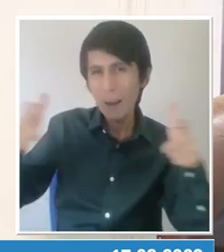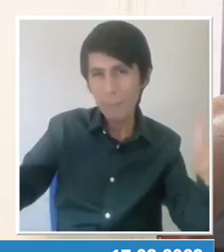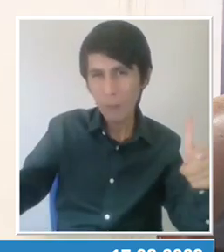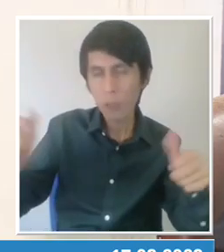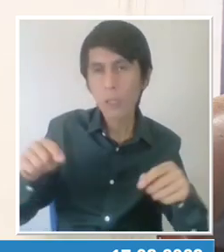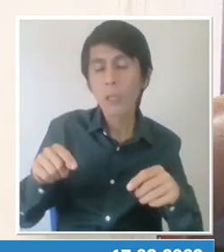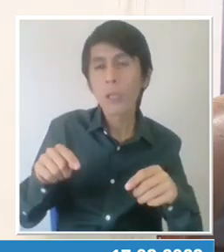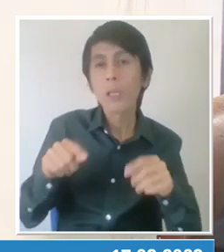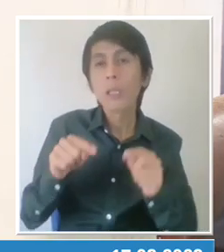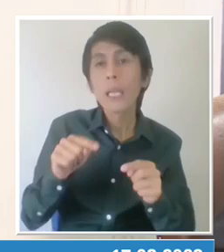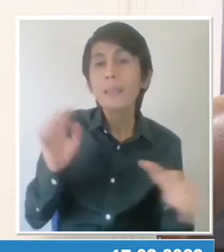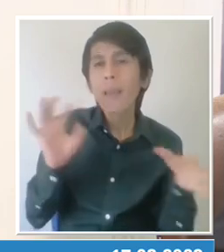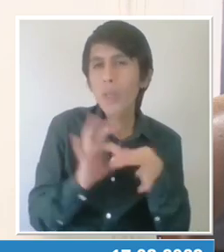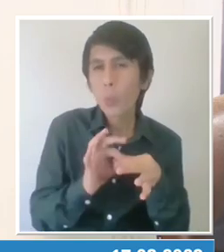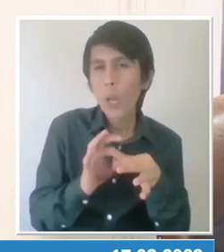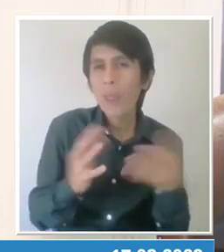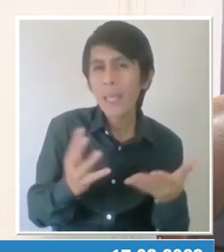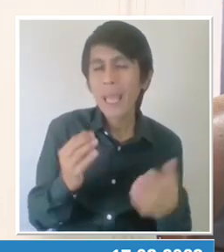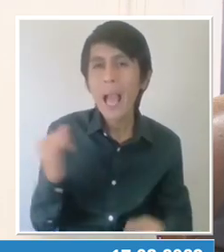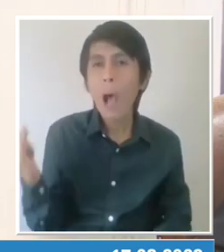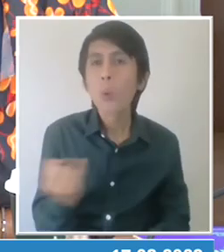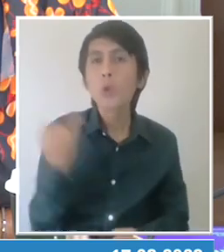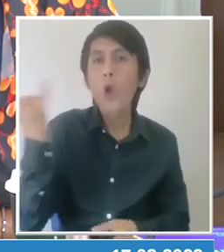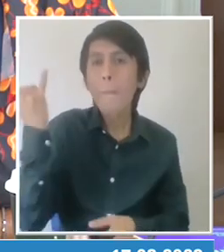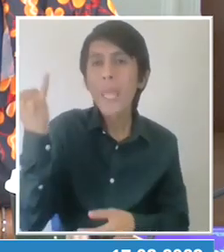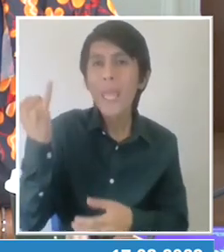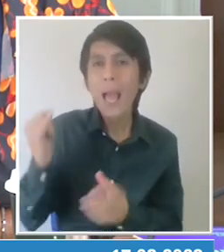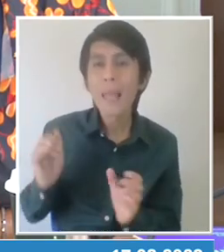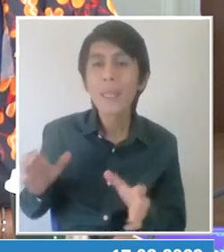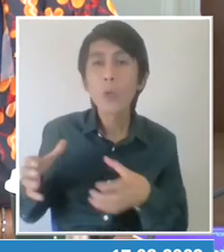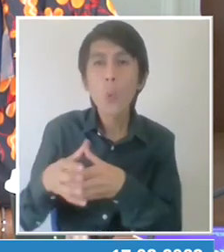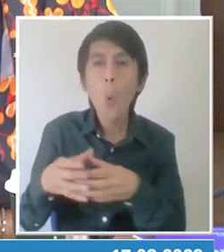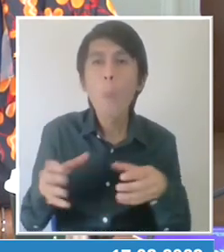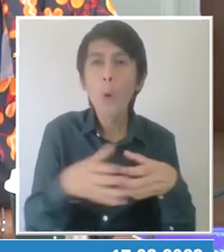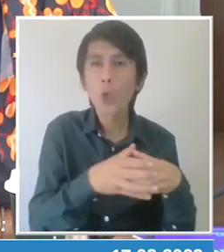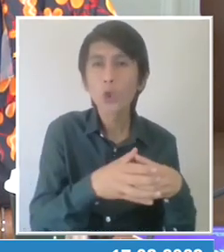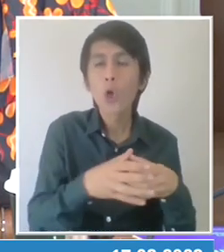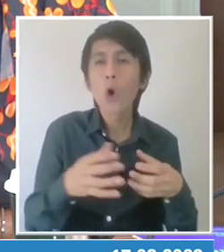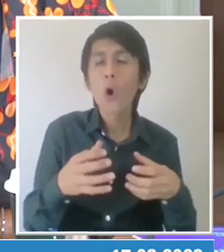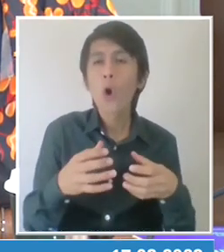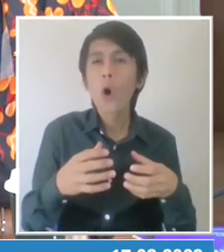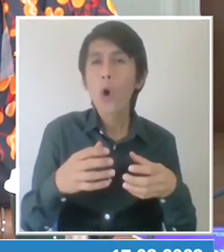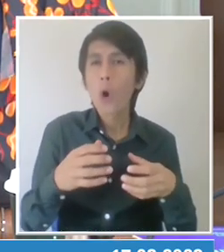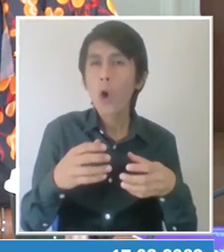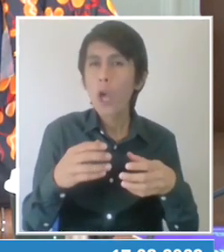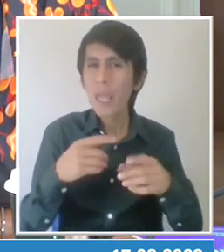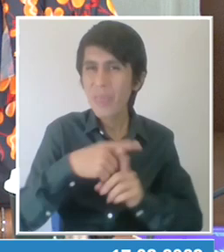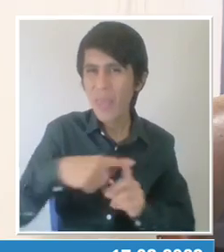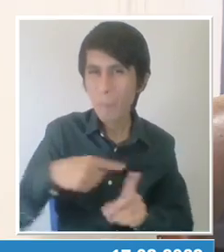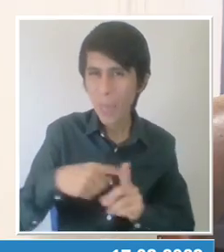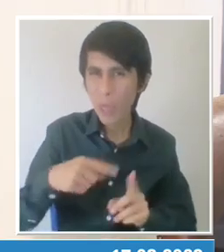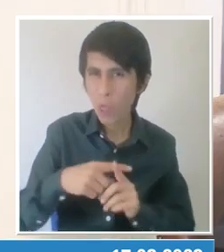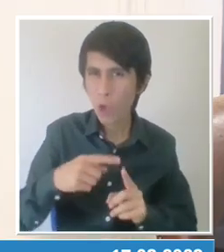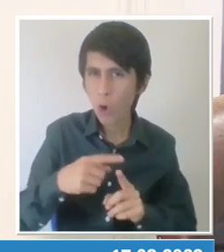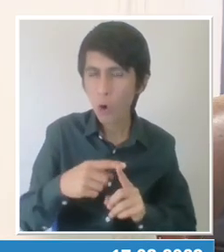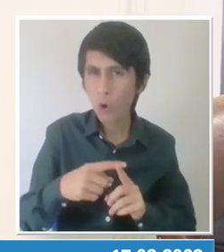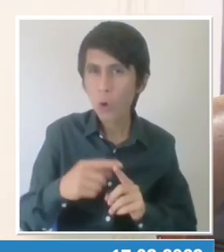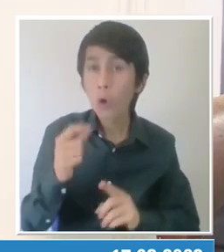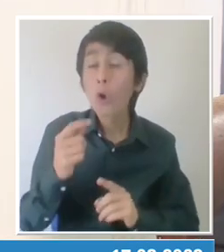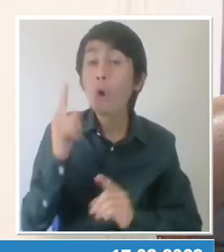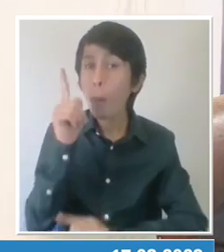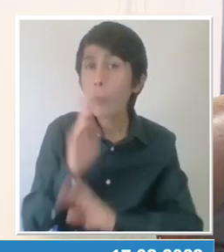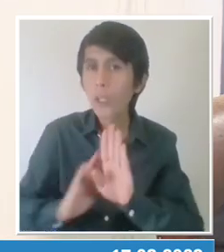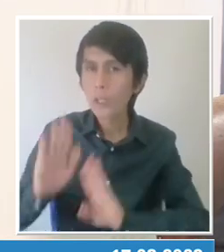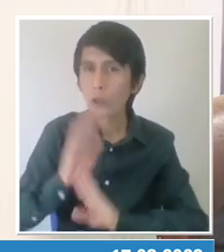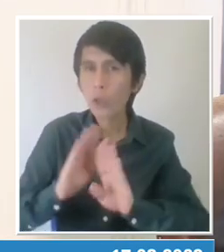los grupos o asociaciones intermedias y con la protección de valores fundamentales como